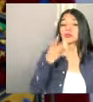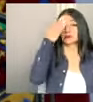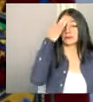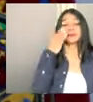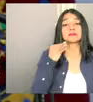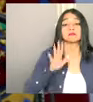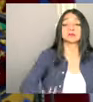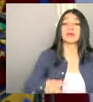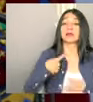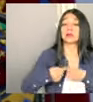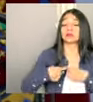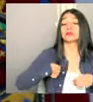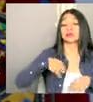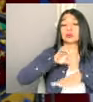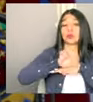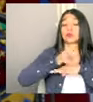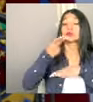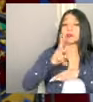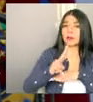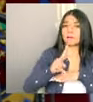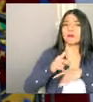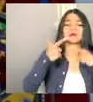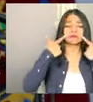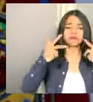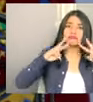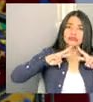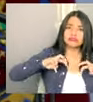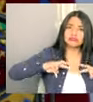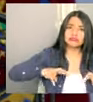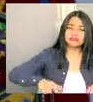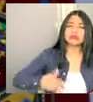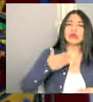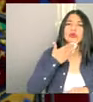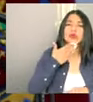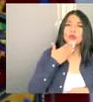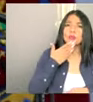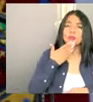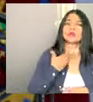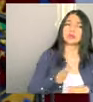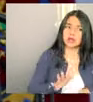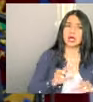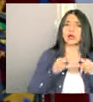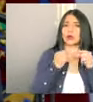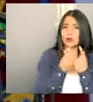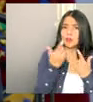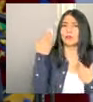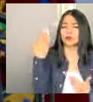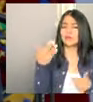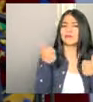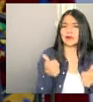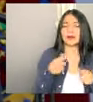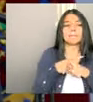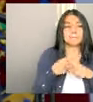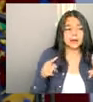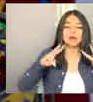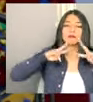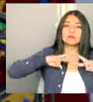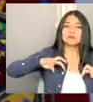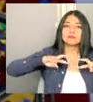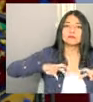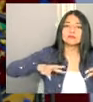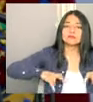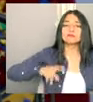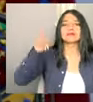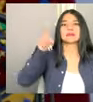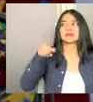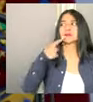que ha significado una, lo que ha sido una fiscalización basada en las apetencias políticas nada más. Pero en cambio una fiscalización como la que requiera la